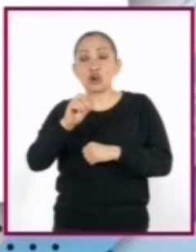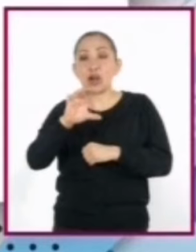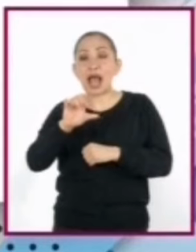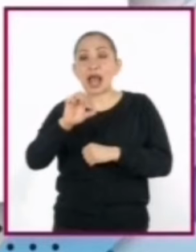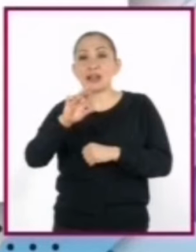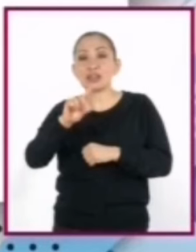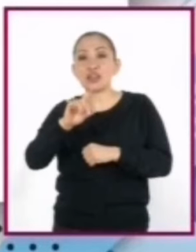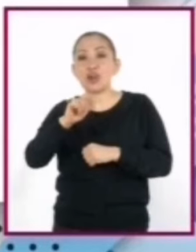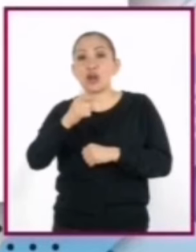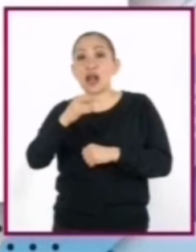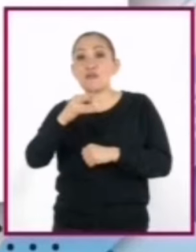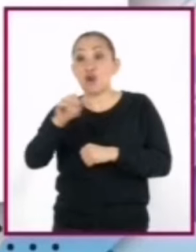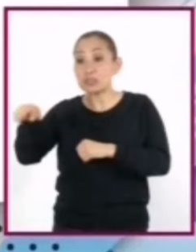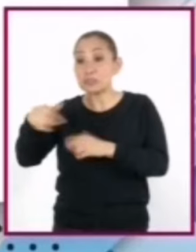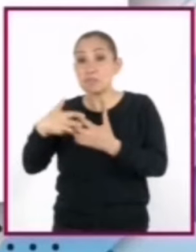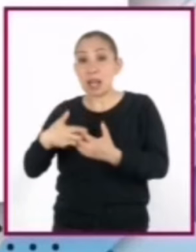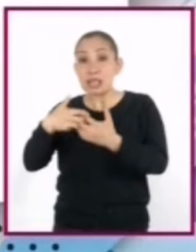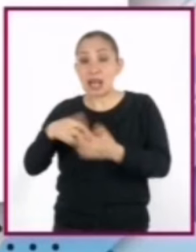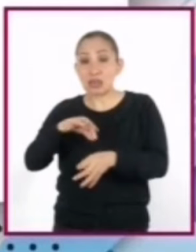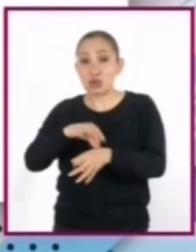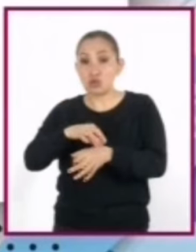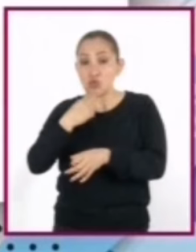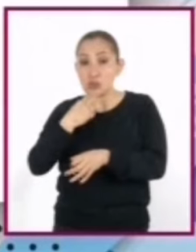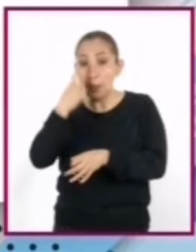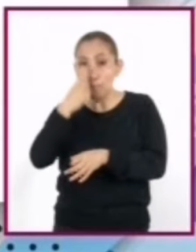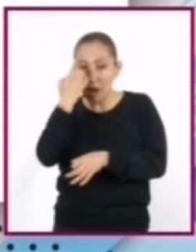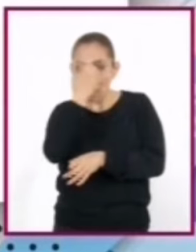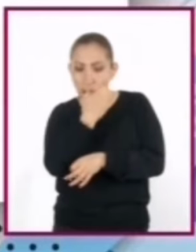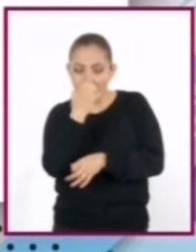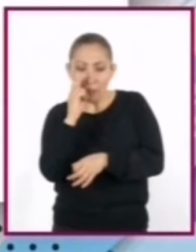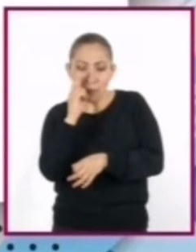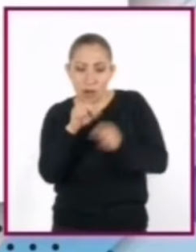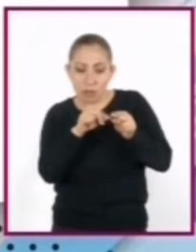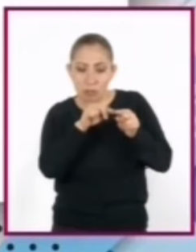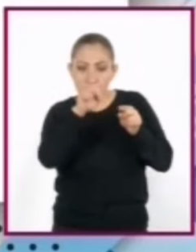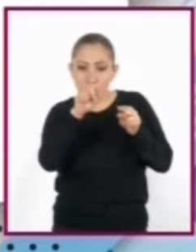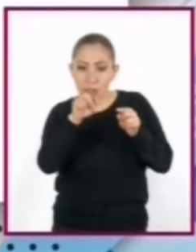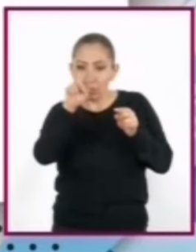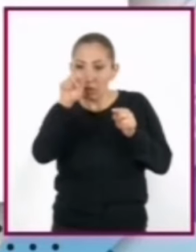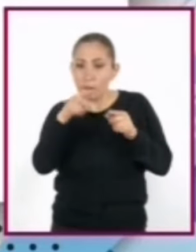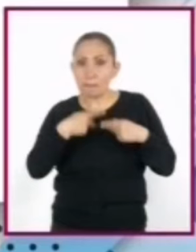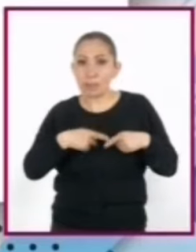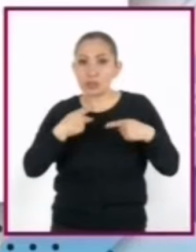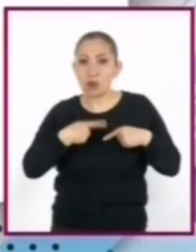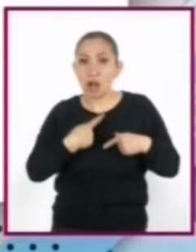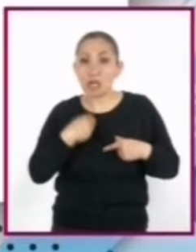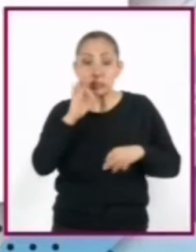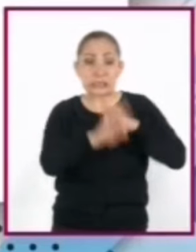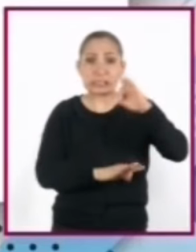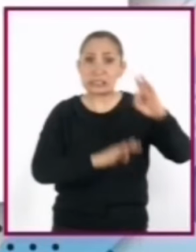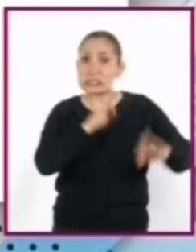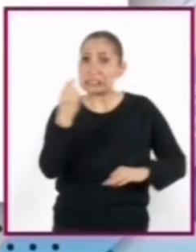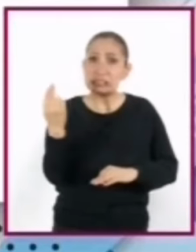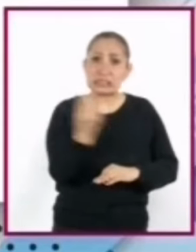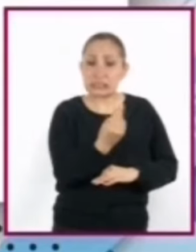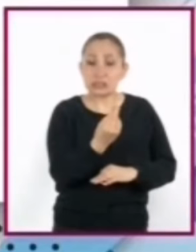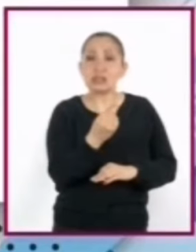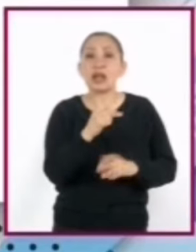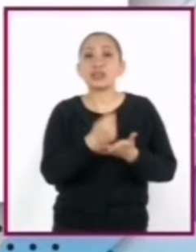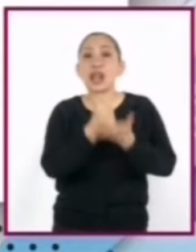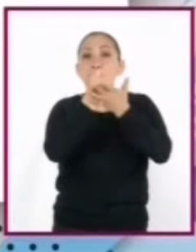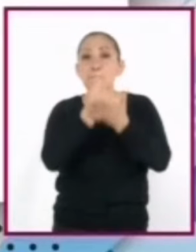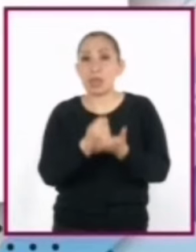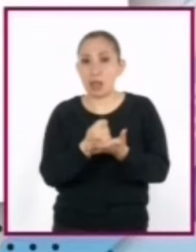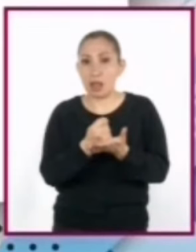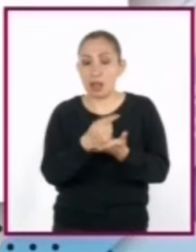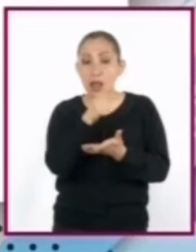un instrumento médico para el diagnóstico y el monitoreo de pacientes en terapia intensiva. El principio físico